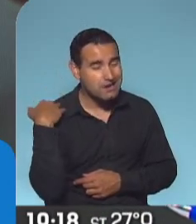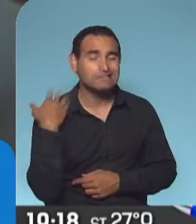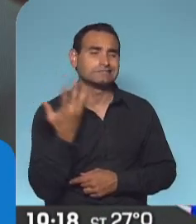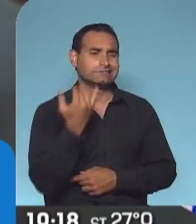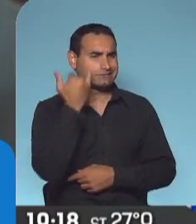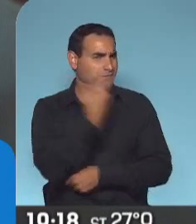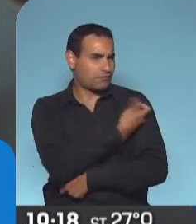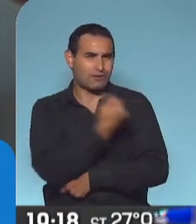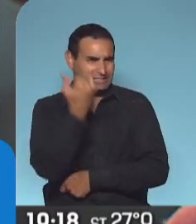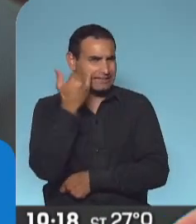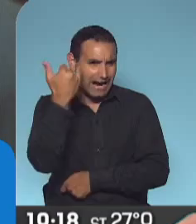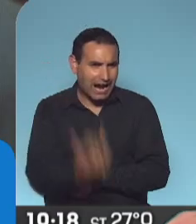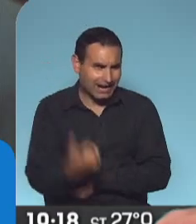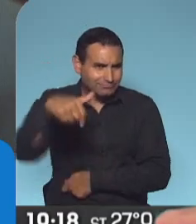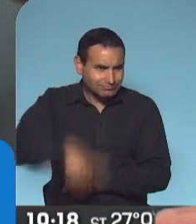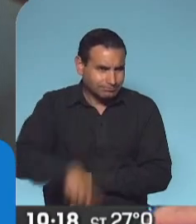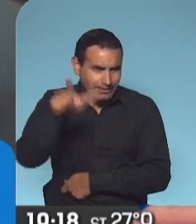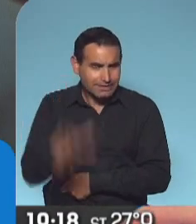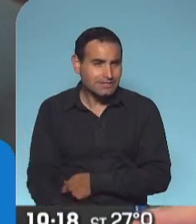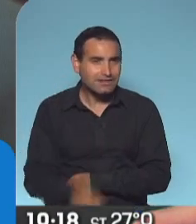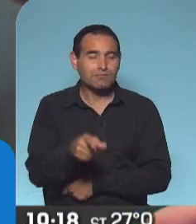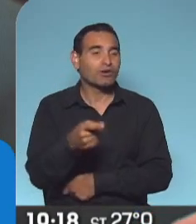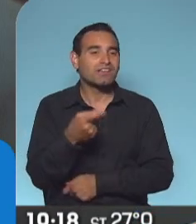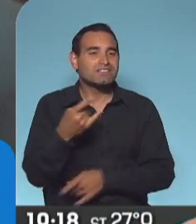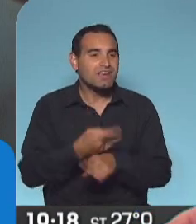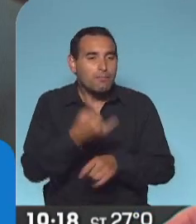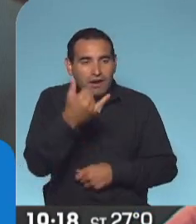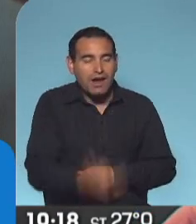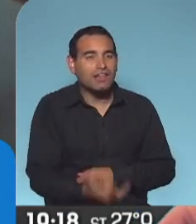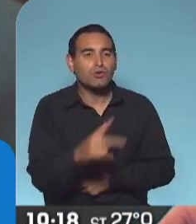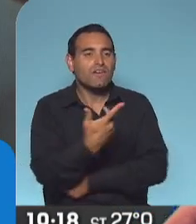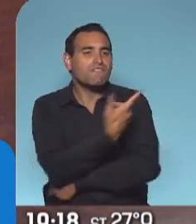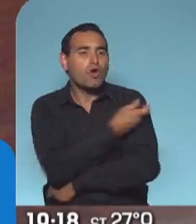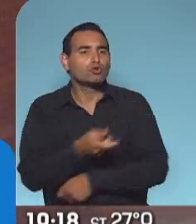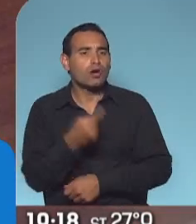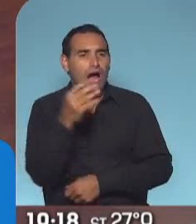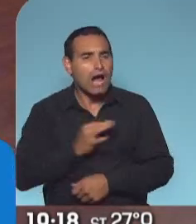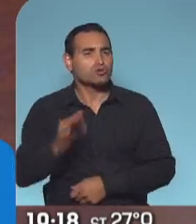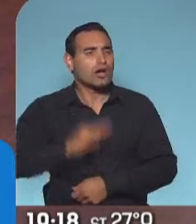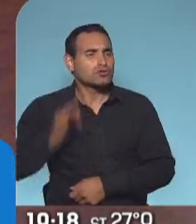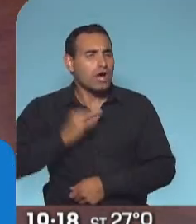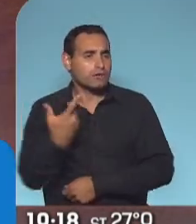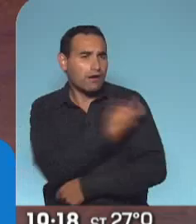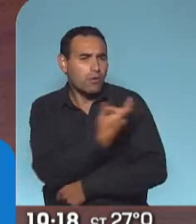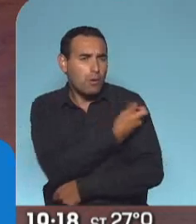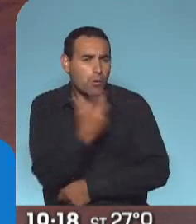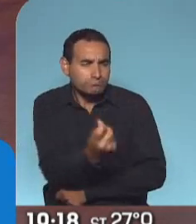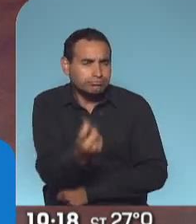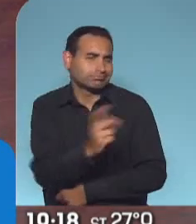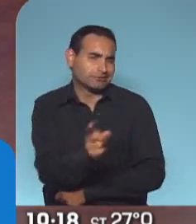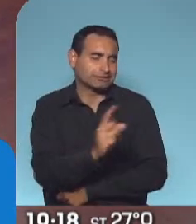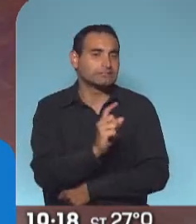está ya en el país porque está siempre. Claro. El neumococo no se vacuna todos los años, hay que hacer